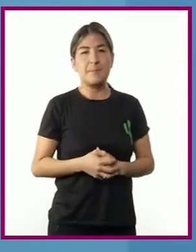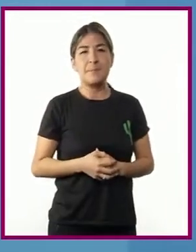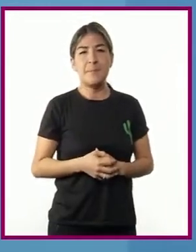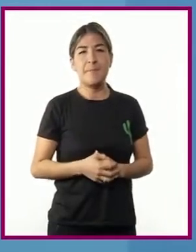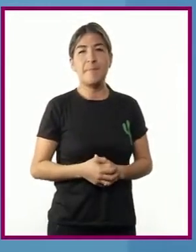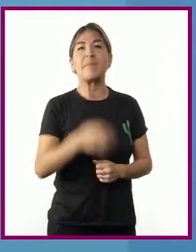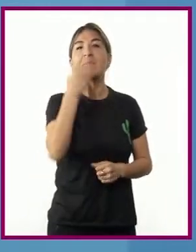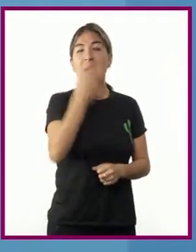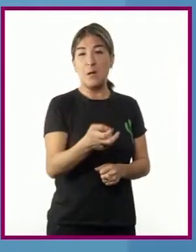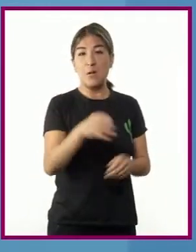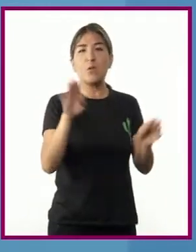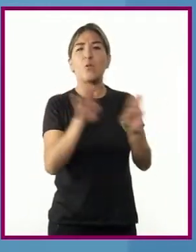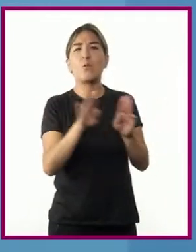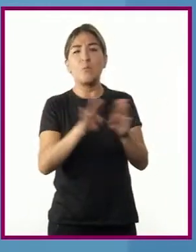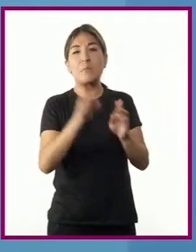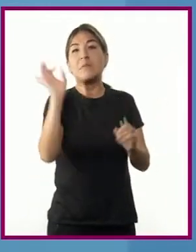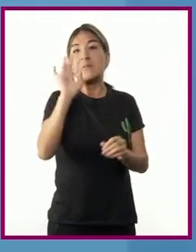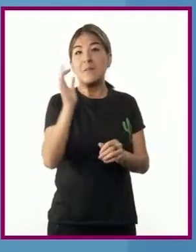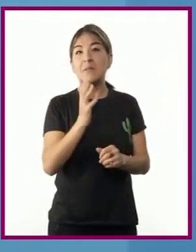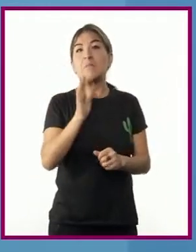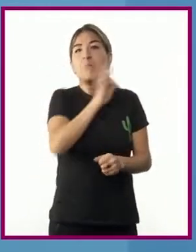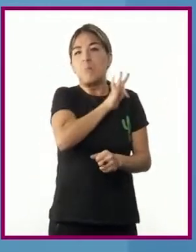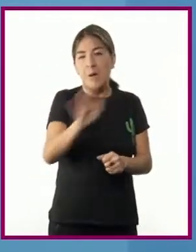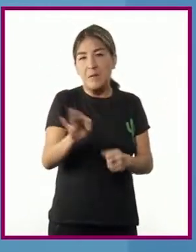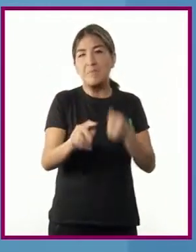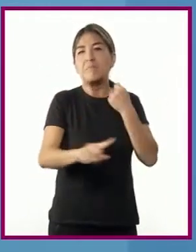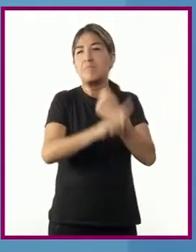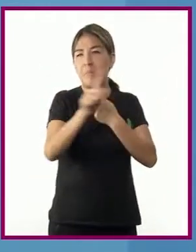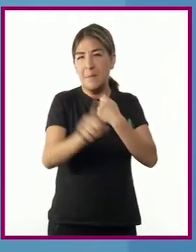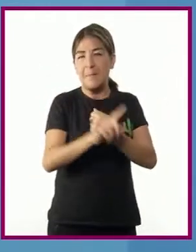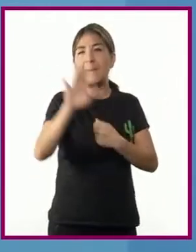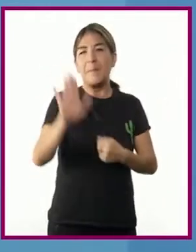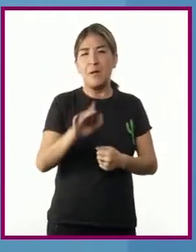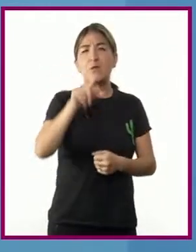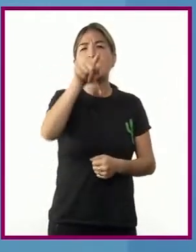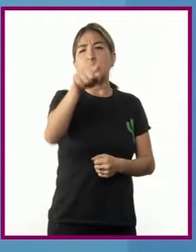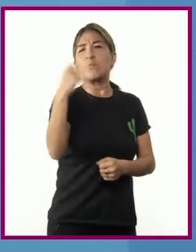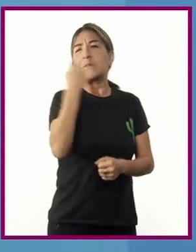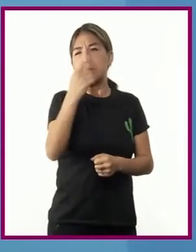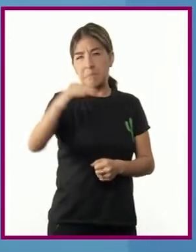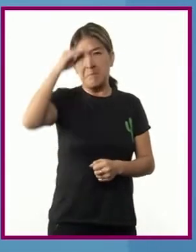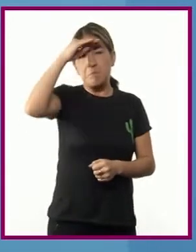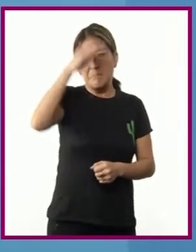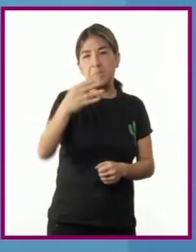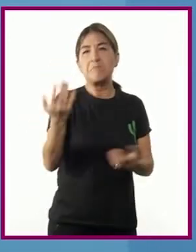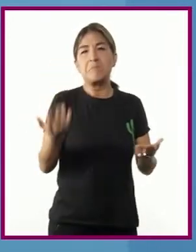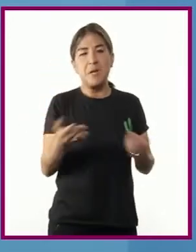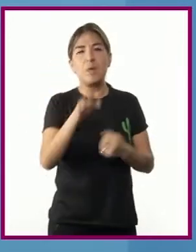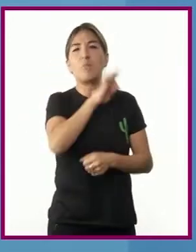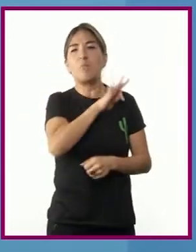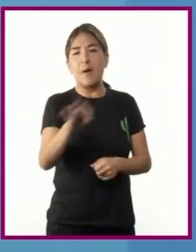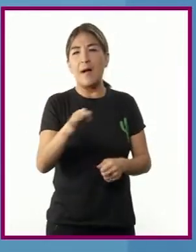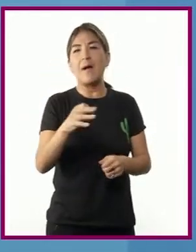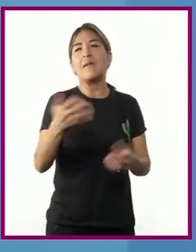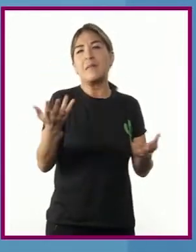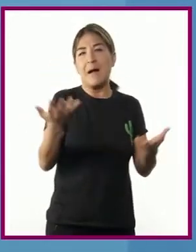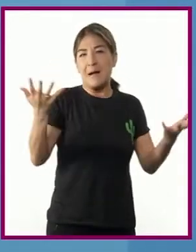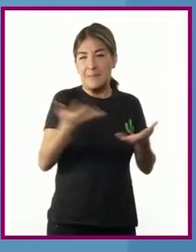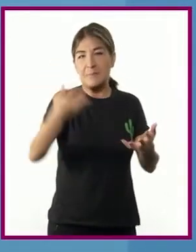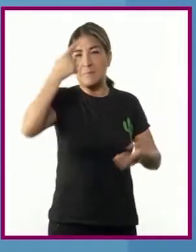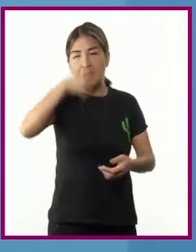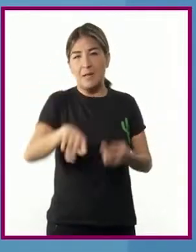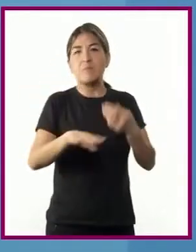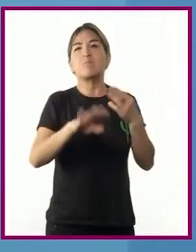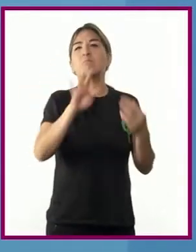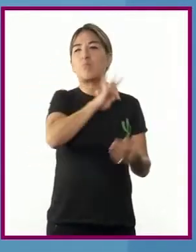la posibilidad de enfrentar una situación semejante, ¿qué alternativa piensan que podría existir para lograr